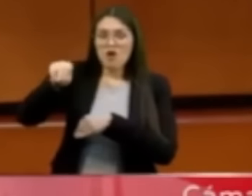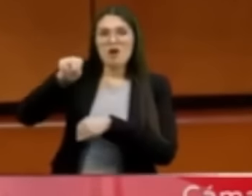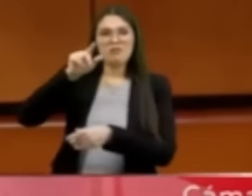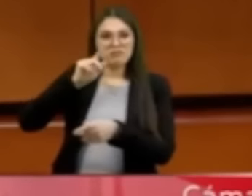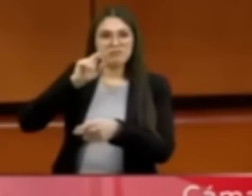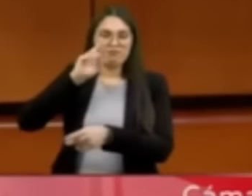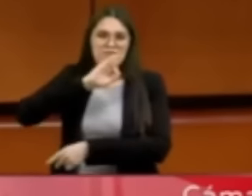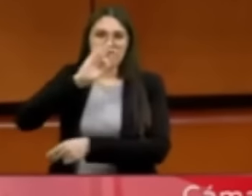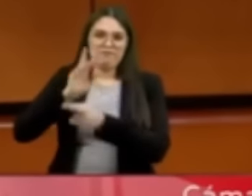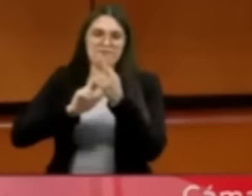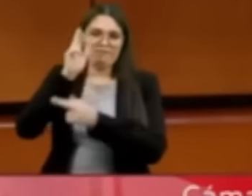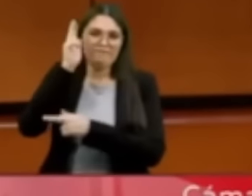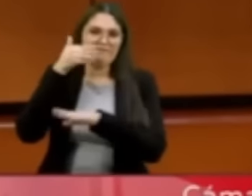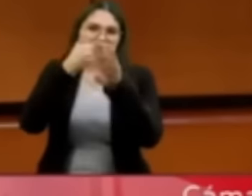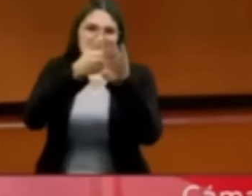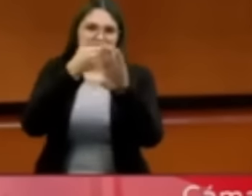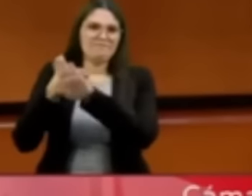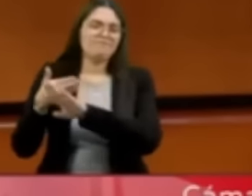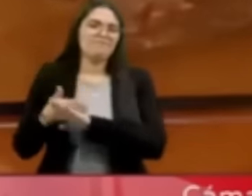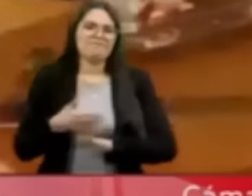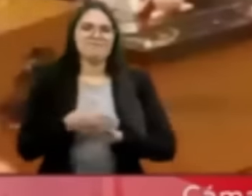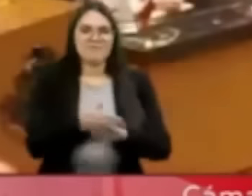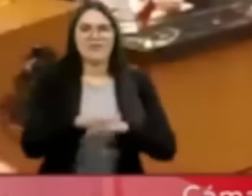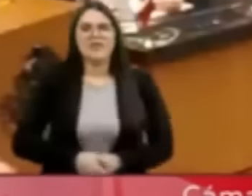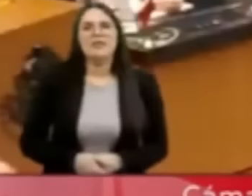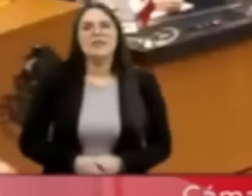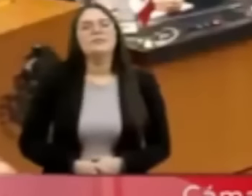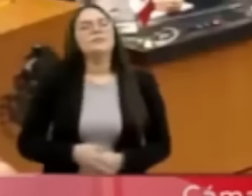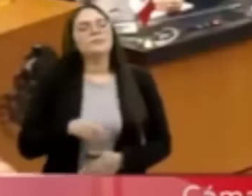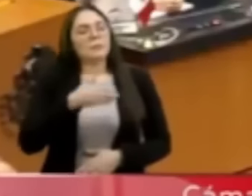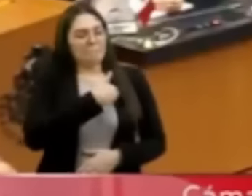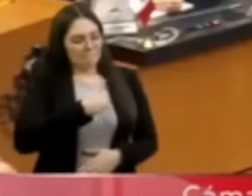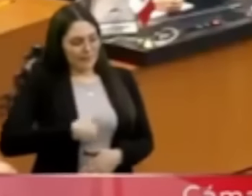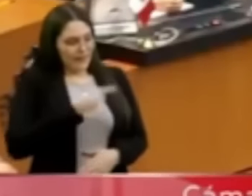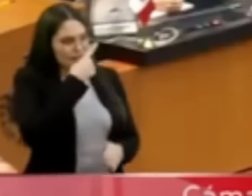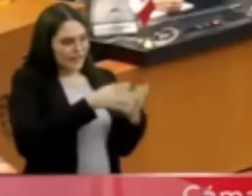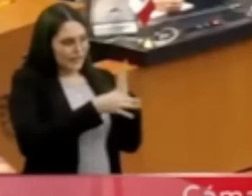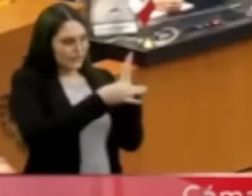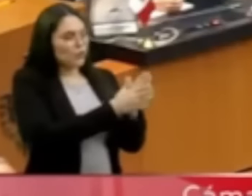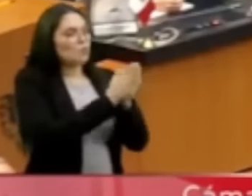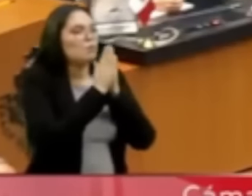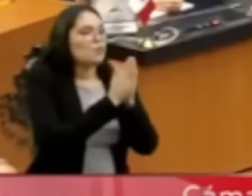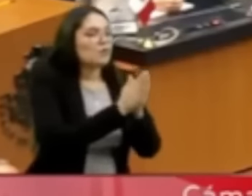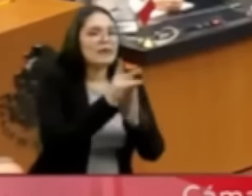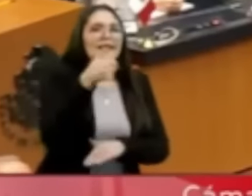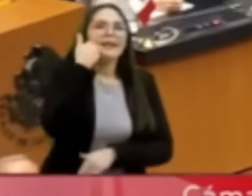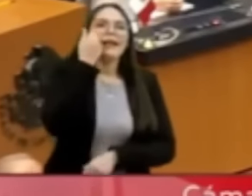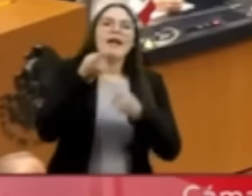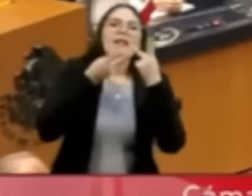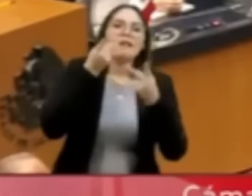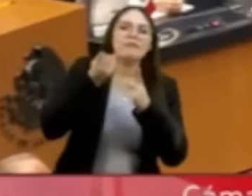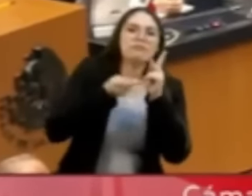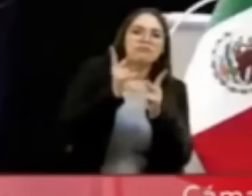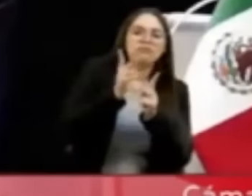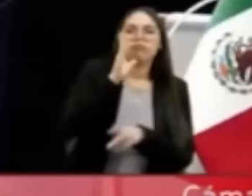A ver, senadores de la bancada de Acción Nacional, el orador no puede terminar mientras lo